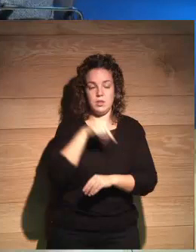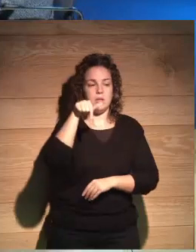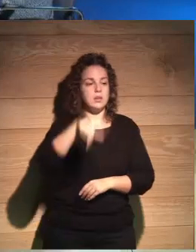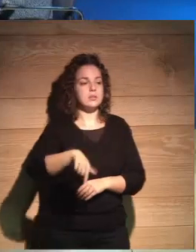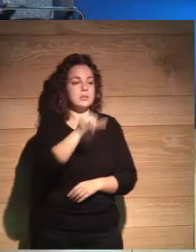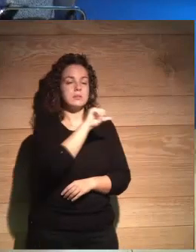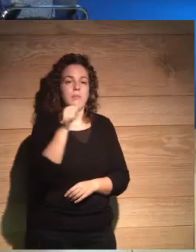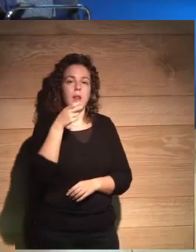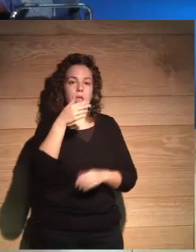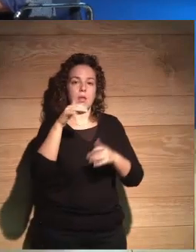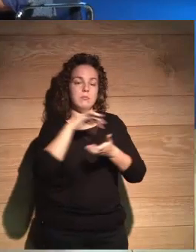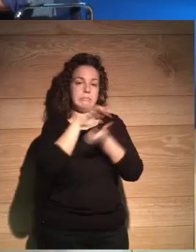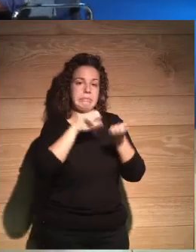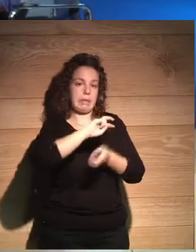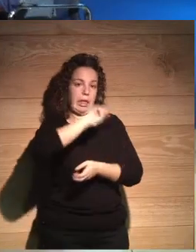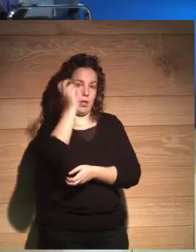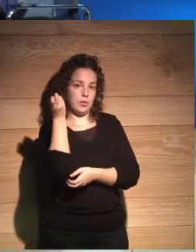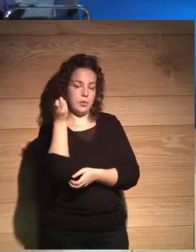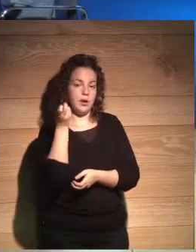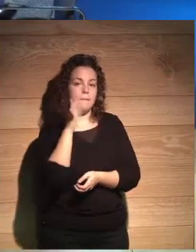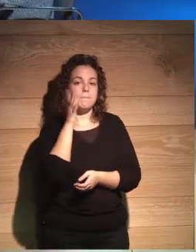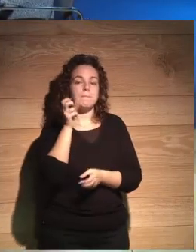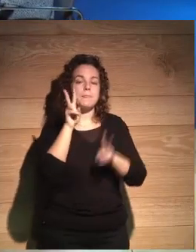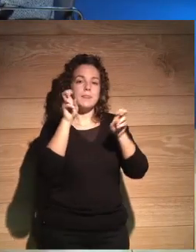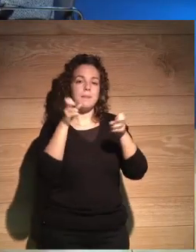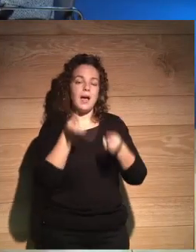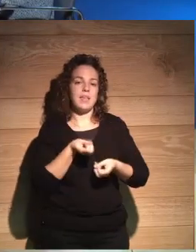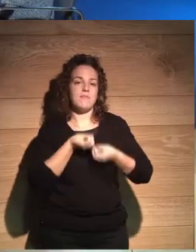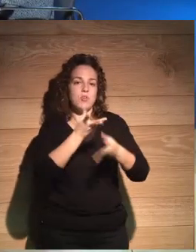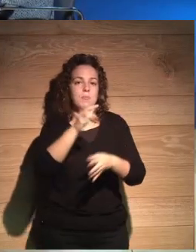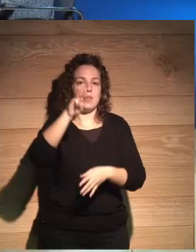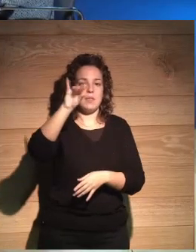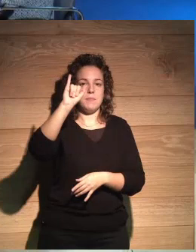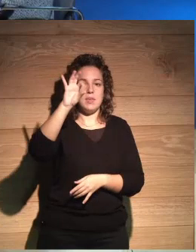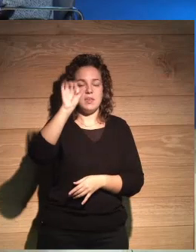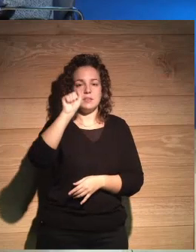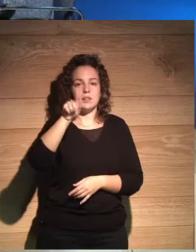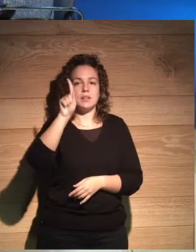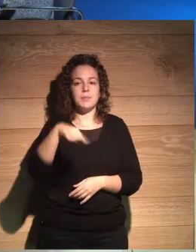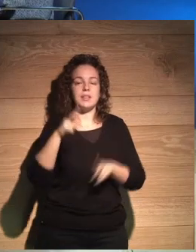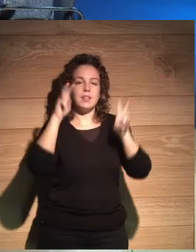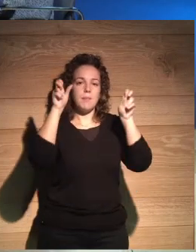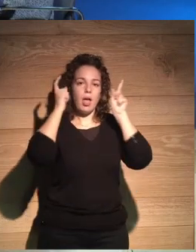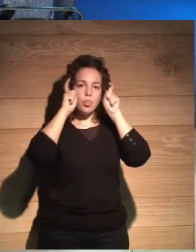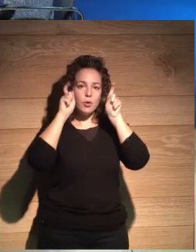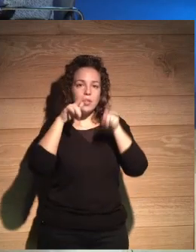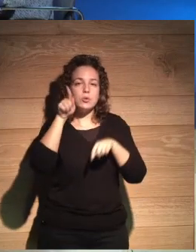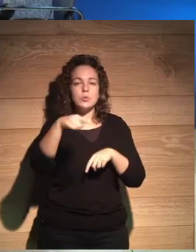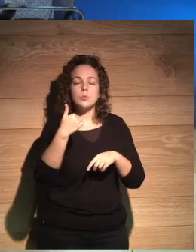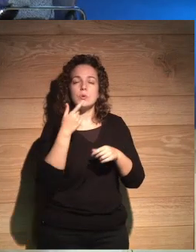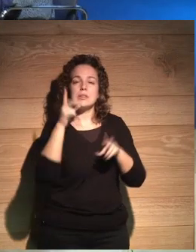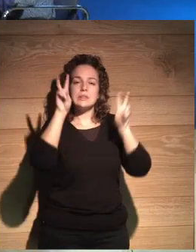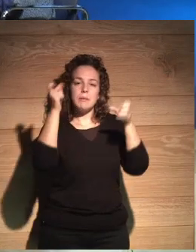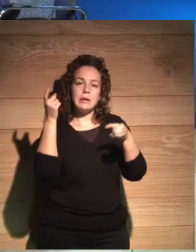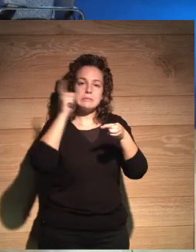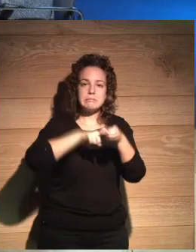otra polémica viva con el tema del informe PISA y cómo está el tema de la educación. Tú también estás implicado en algunos de esos